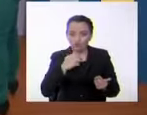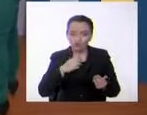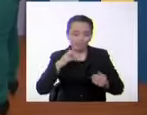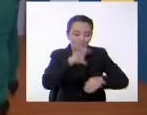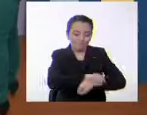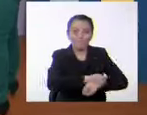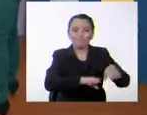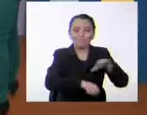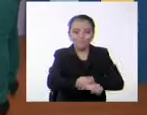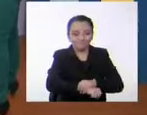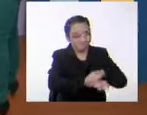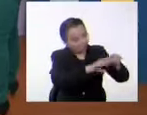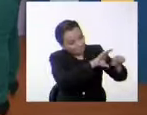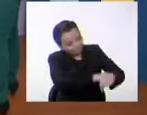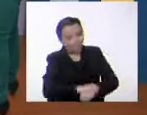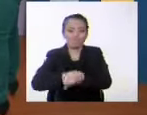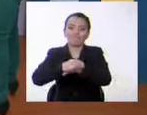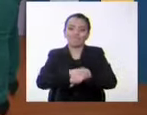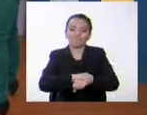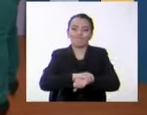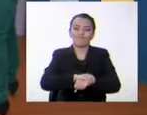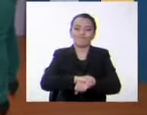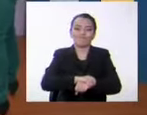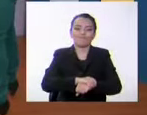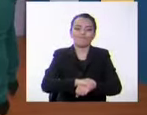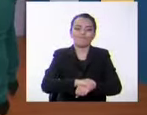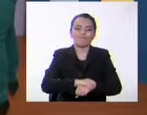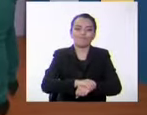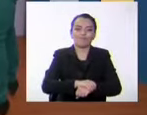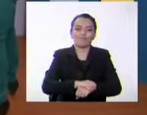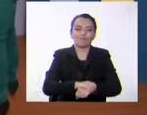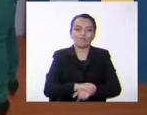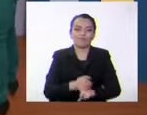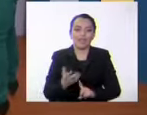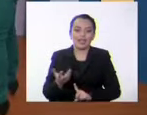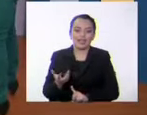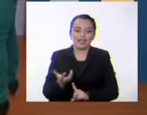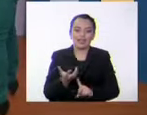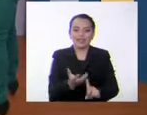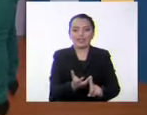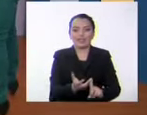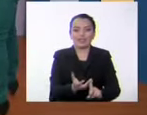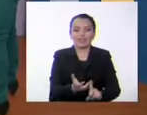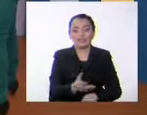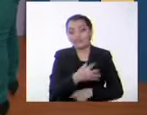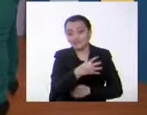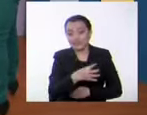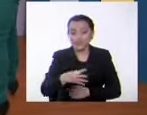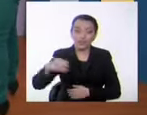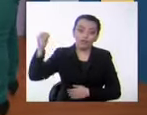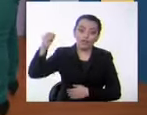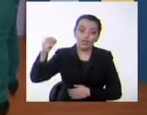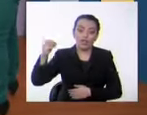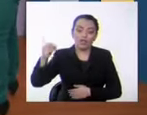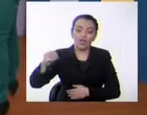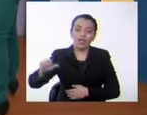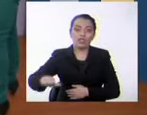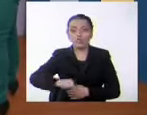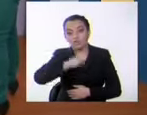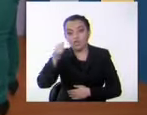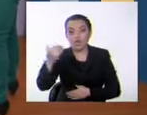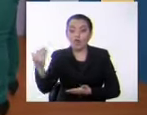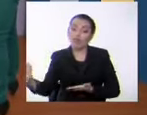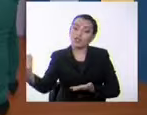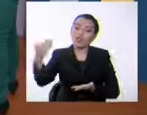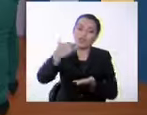incluyendo a los líderes, ¿verdad?, de Cuscatlán. Se fue y volvió nuevamente con otro ejército seguidamente, y